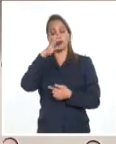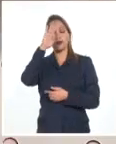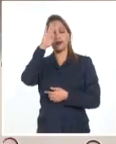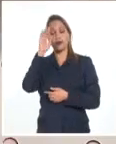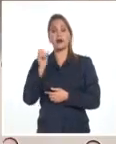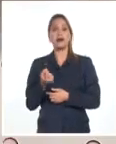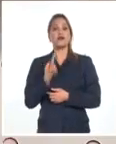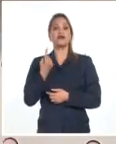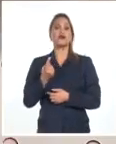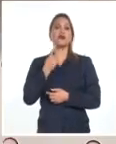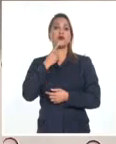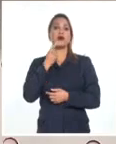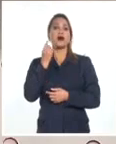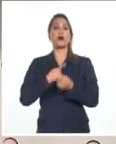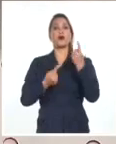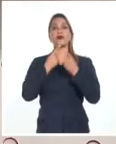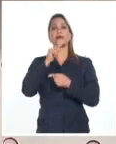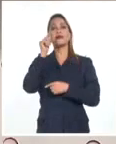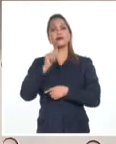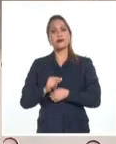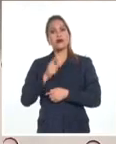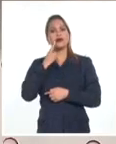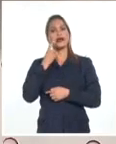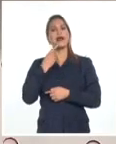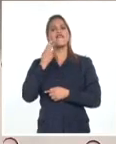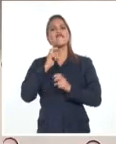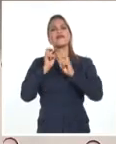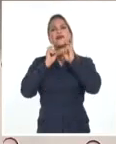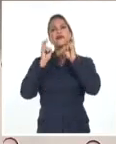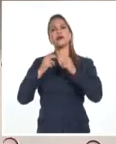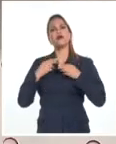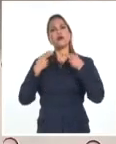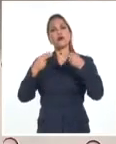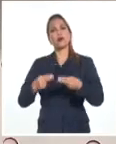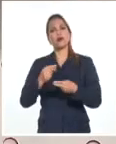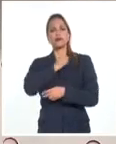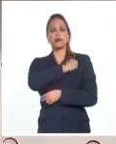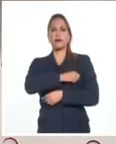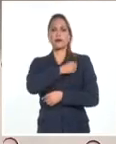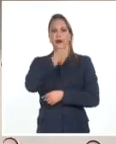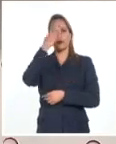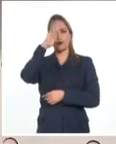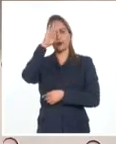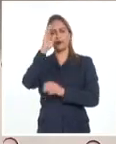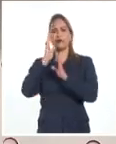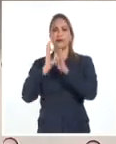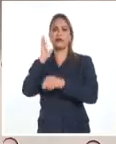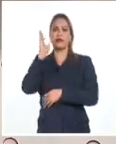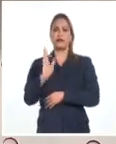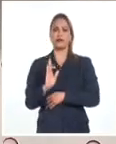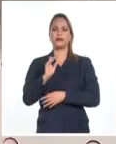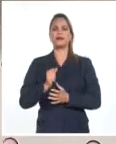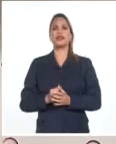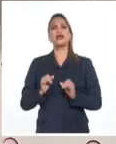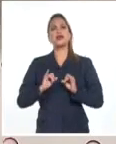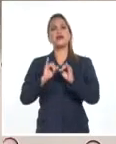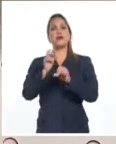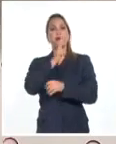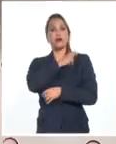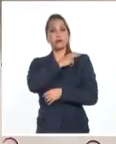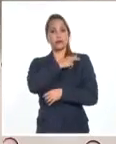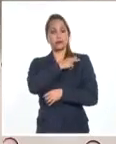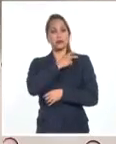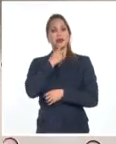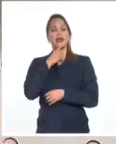solo llegan aquellos que han vivido honradamente, amándola y respetándola. Según informan las autoridades competentes,